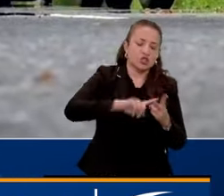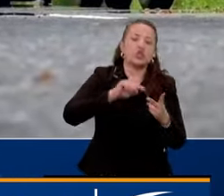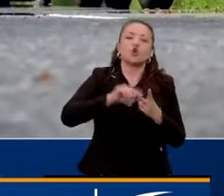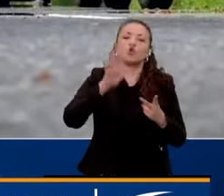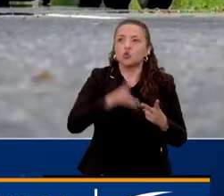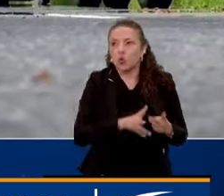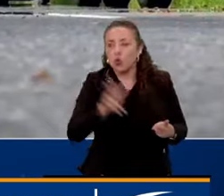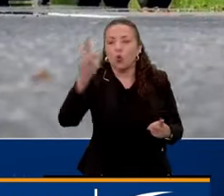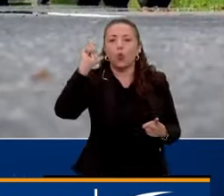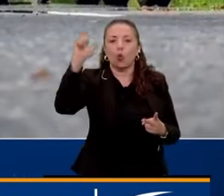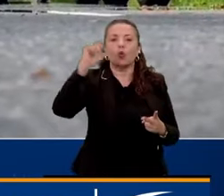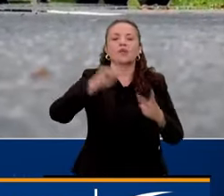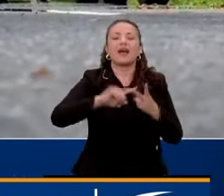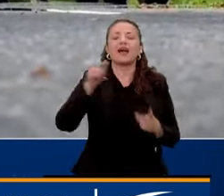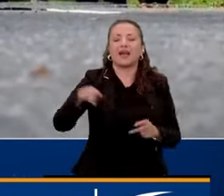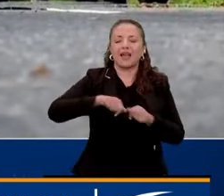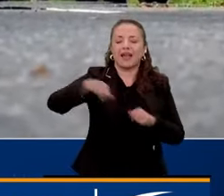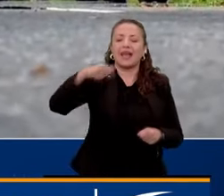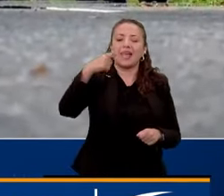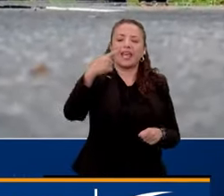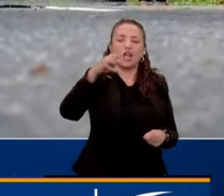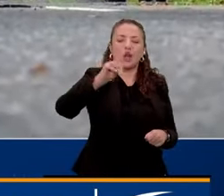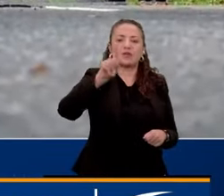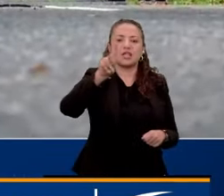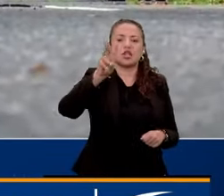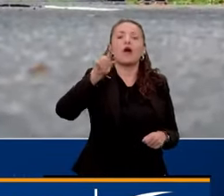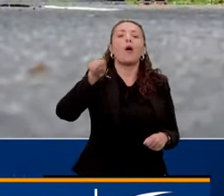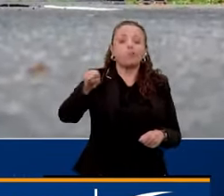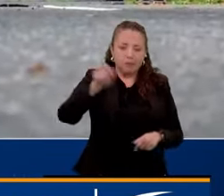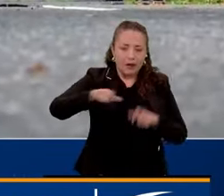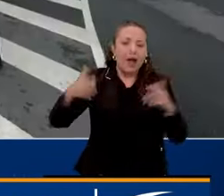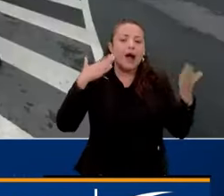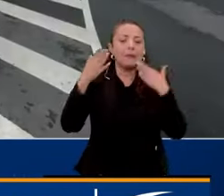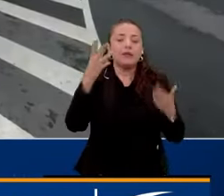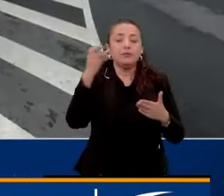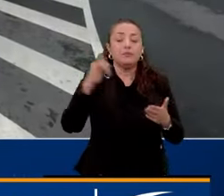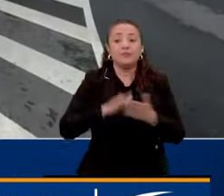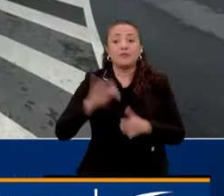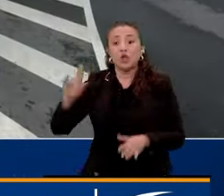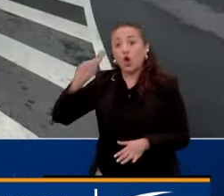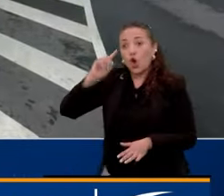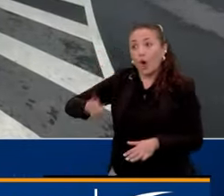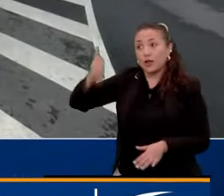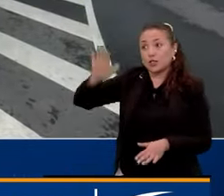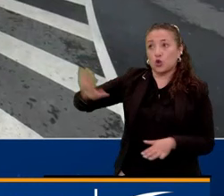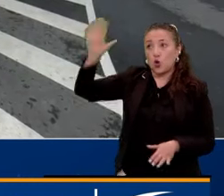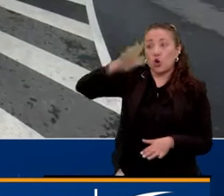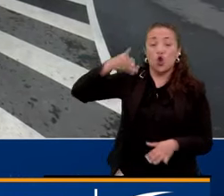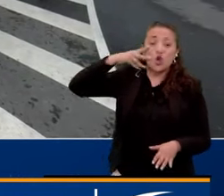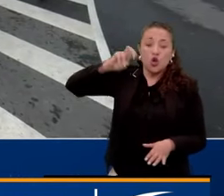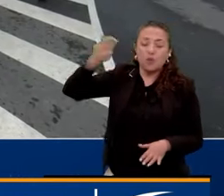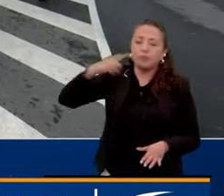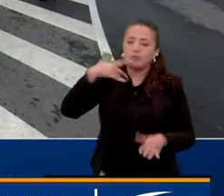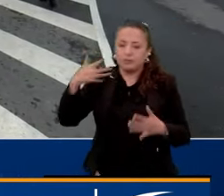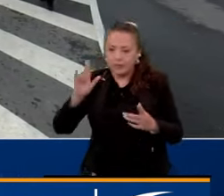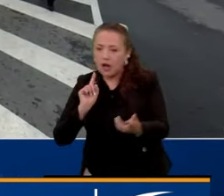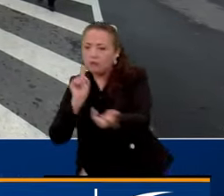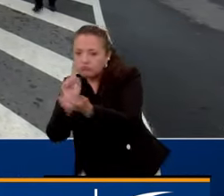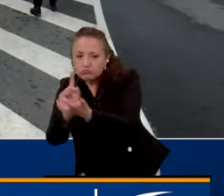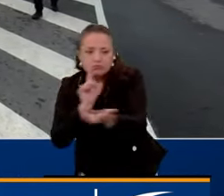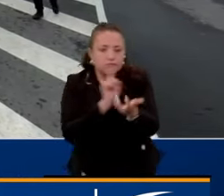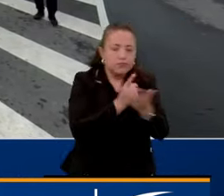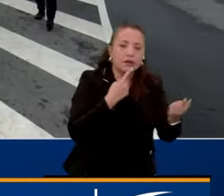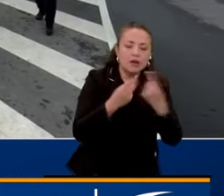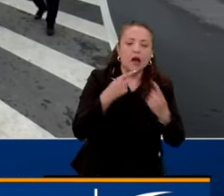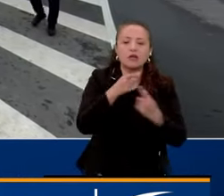el kilómetro 120 allí También hay más de 300 campesinos el gobernador de norte de Santander William villamizar se reunió en las últimas horas con ellos y se realizó un